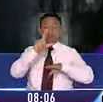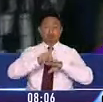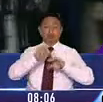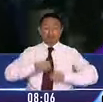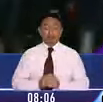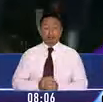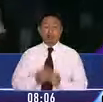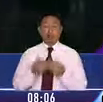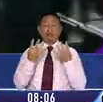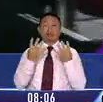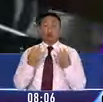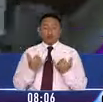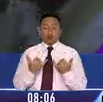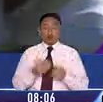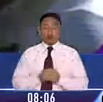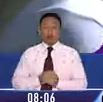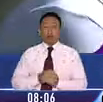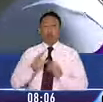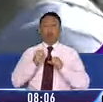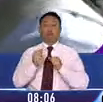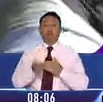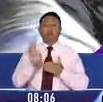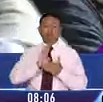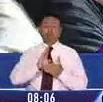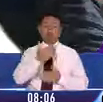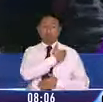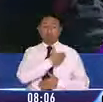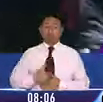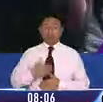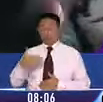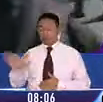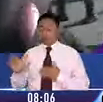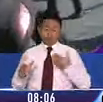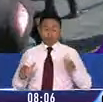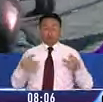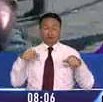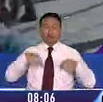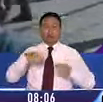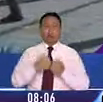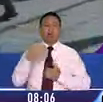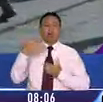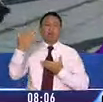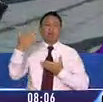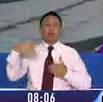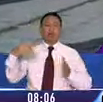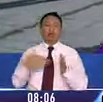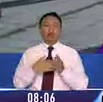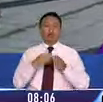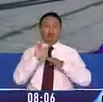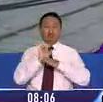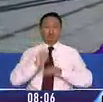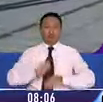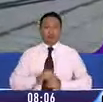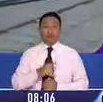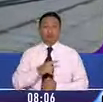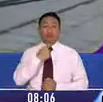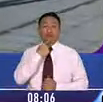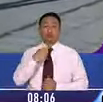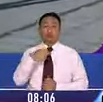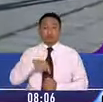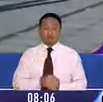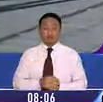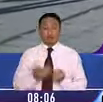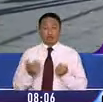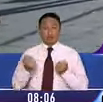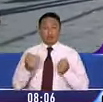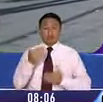cruzada es una respuesta a la crisis política que tiene entrampado al Ecuador. Ha dicho que ha sido imposible